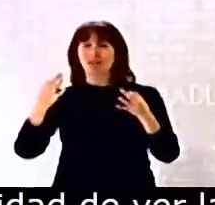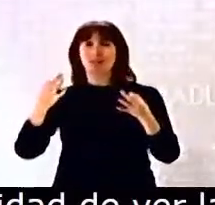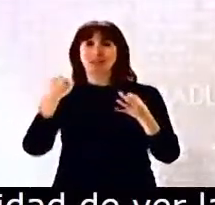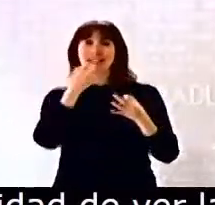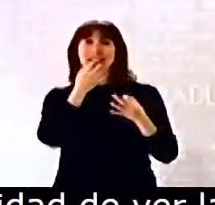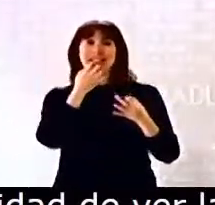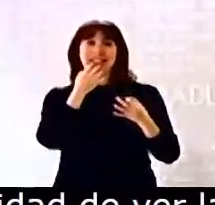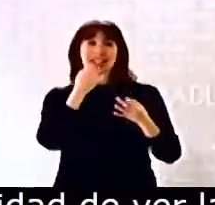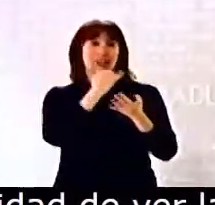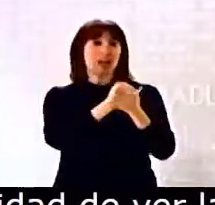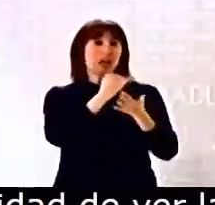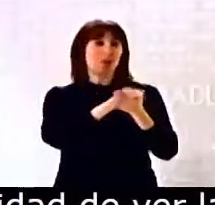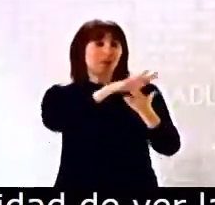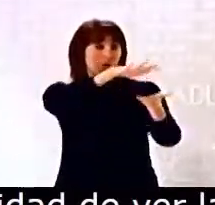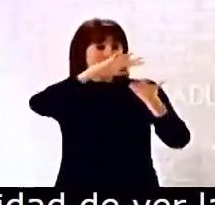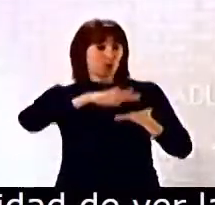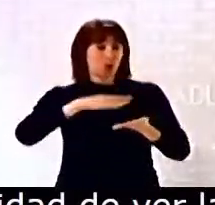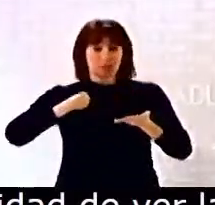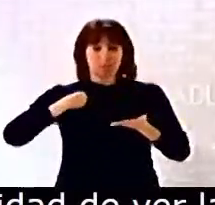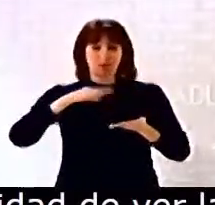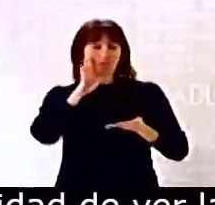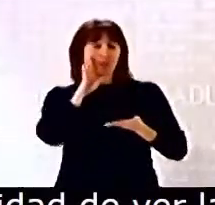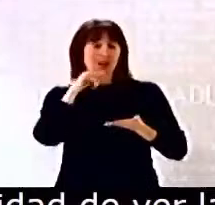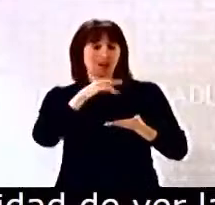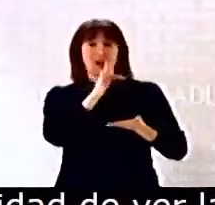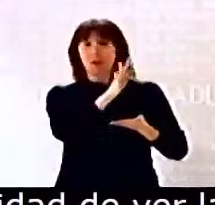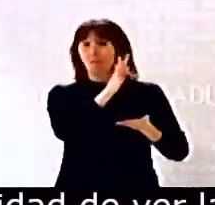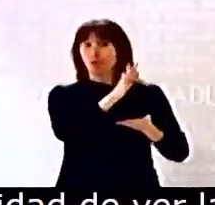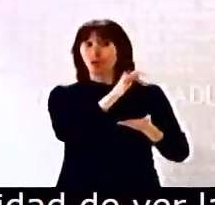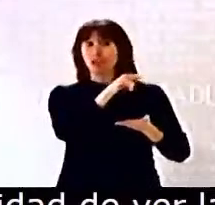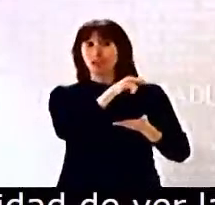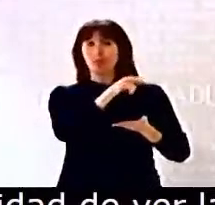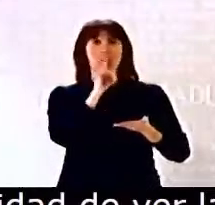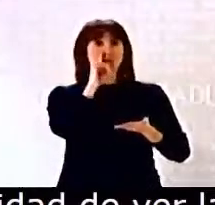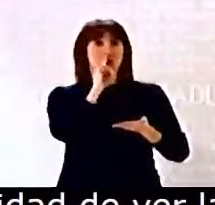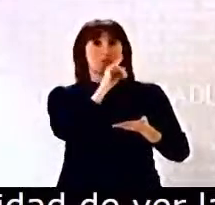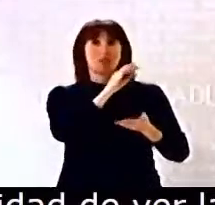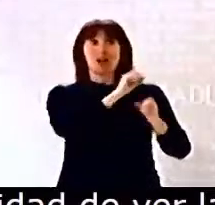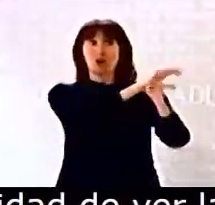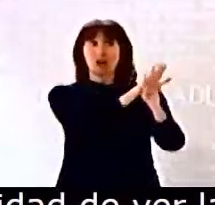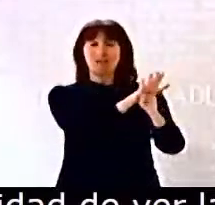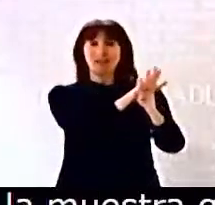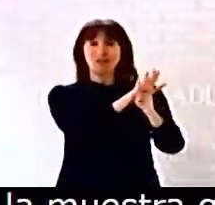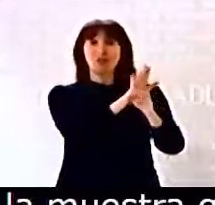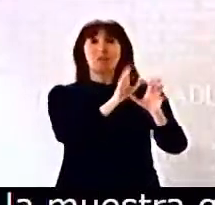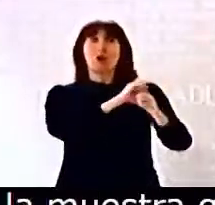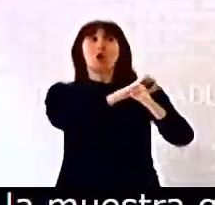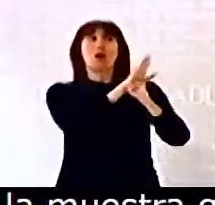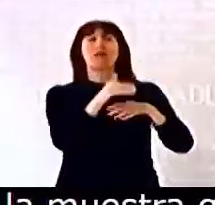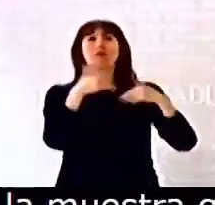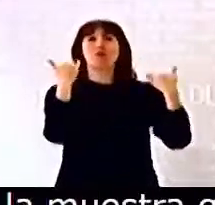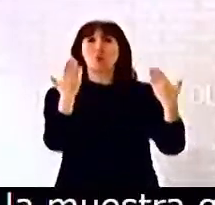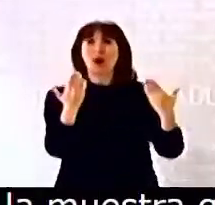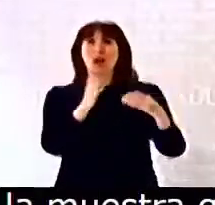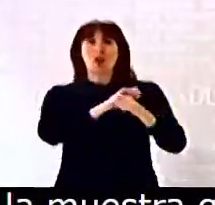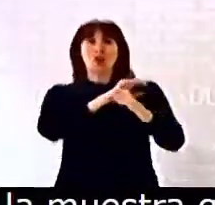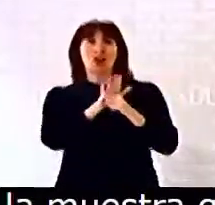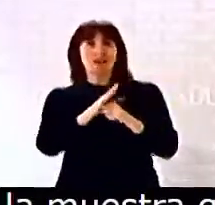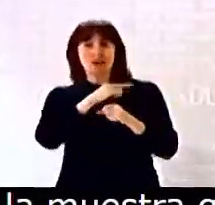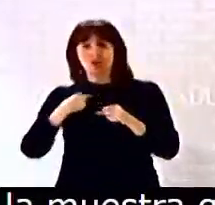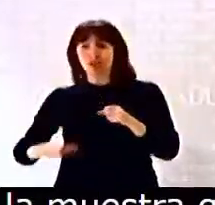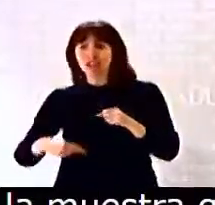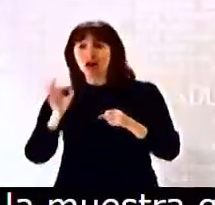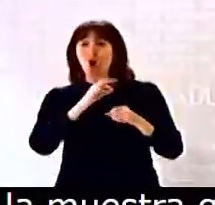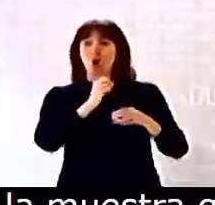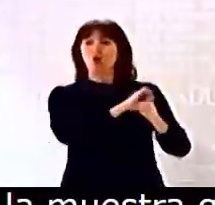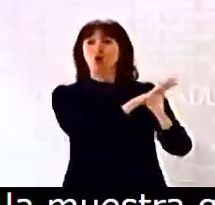si la muestra que nos han mandado, que ha dado positivo a coronavirus, pertenece a una variante o a